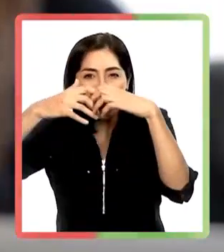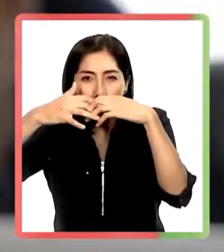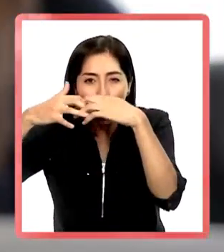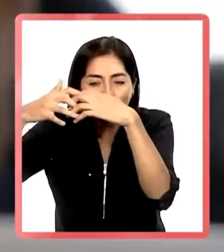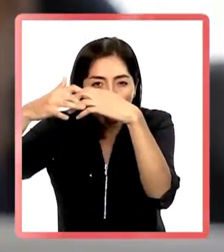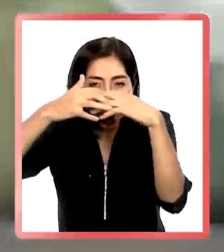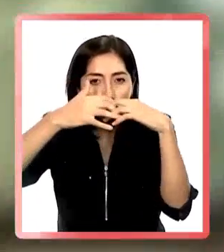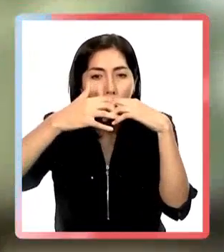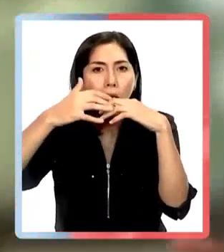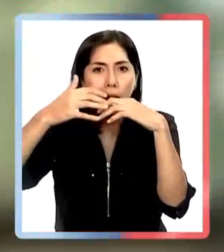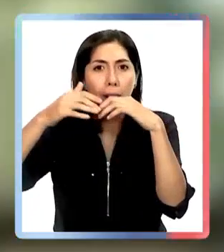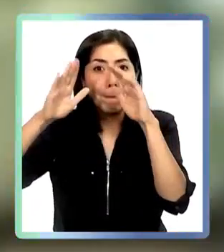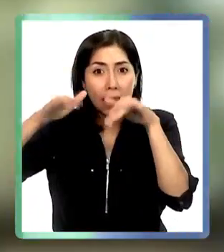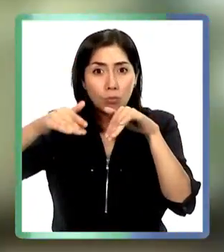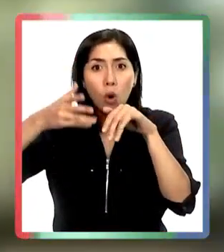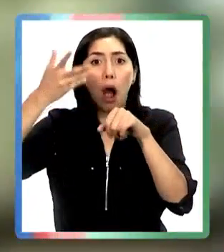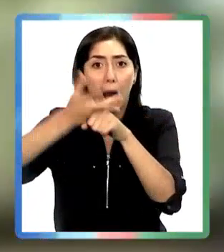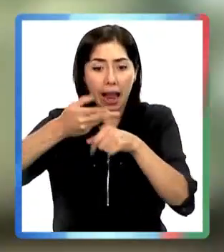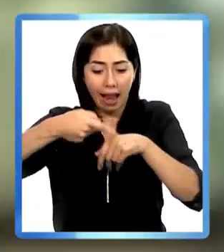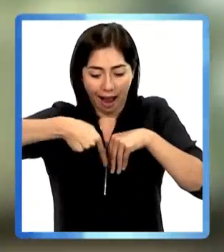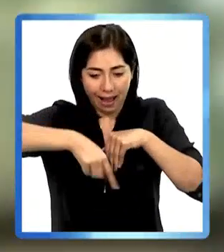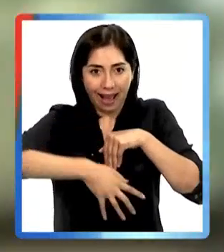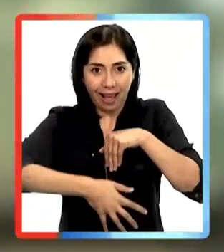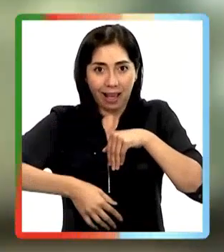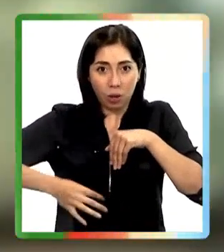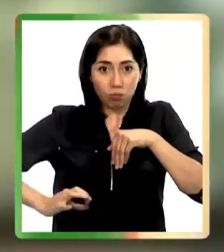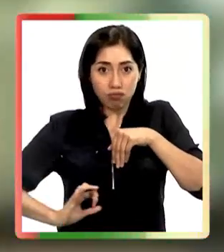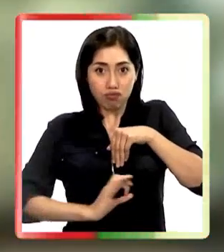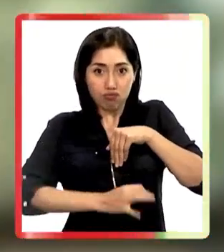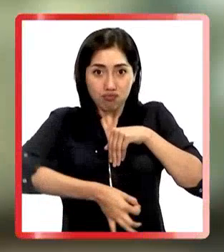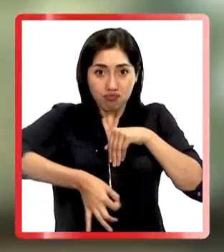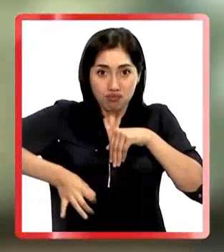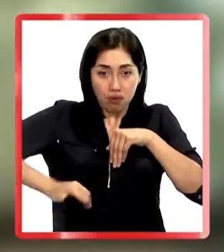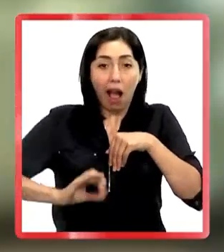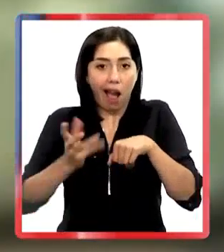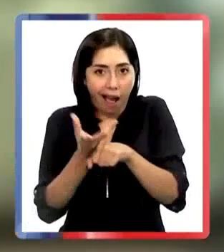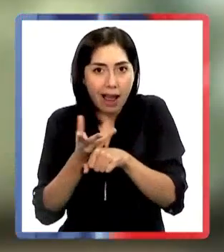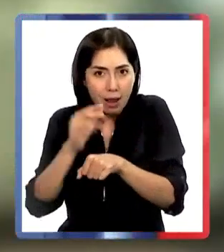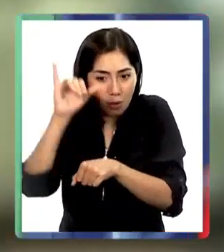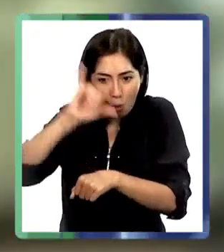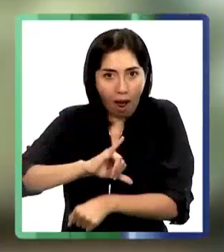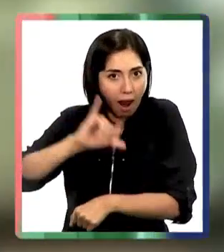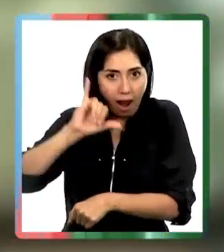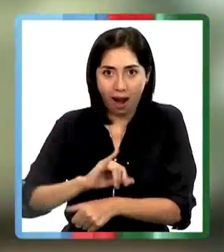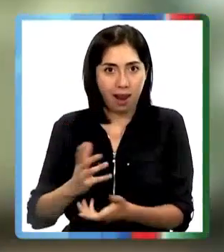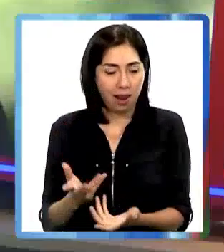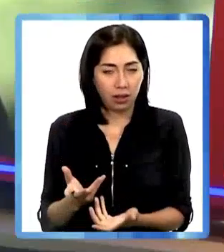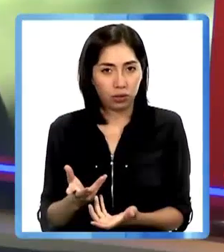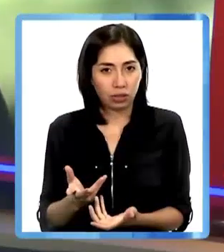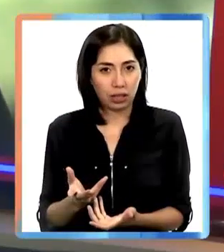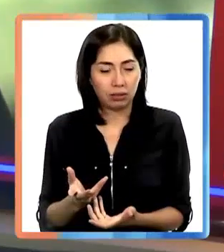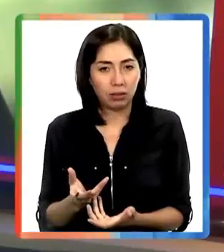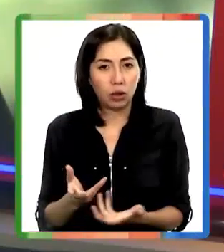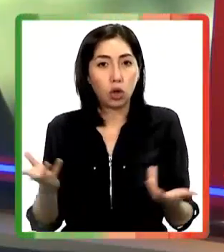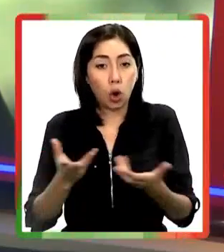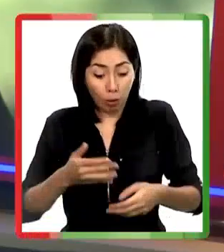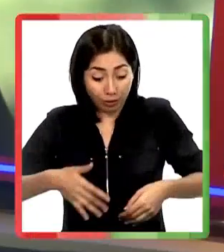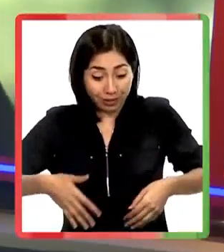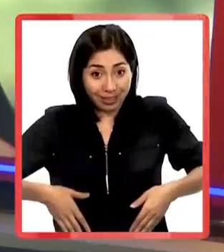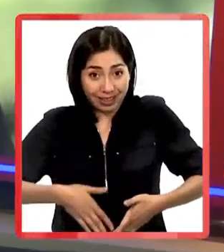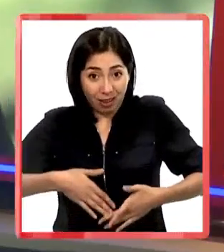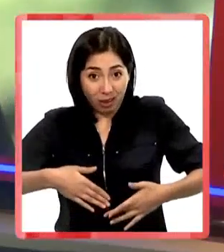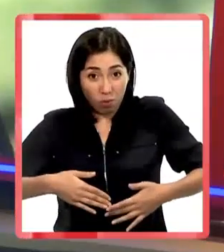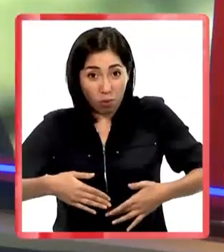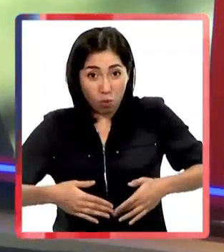cerebro están a lo largo de todo el intestino y eso explica de manera bien concreta cómo responde nuestro sistema digestivo